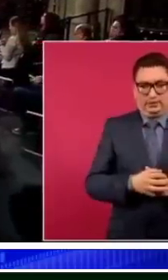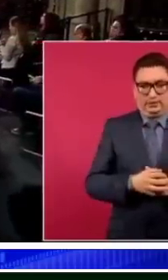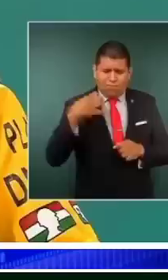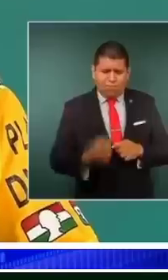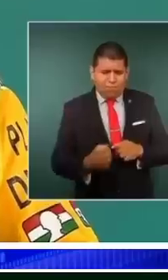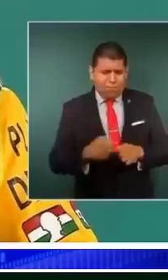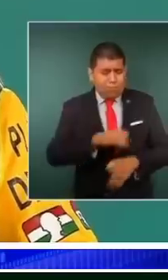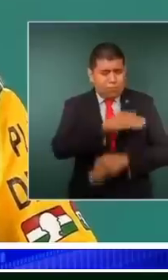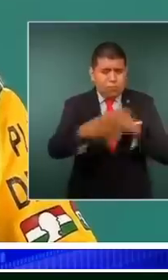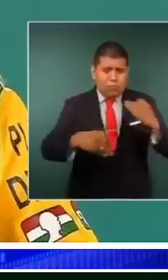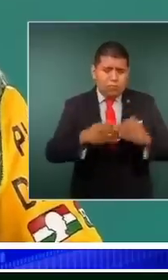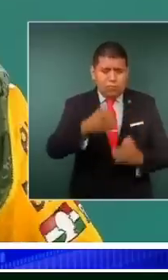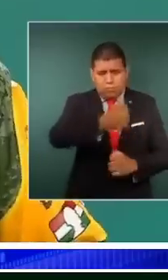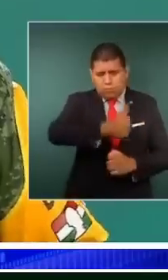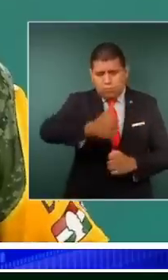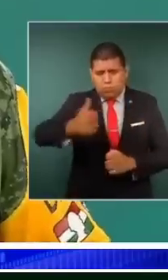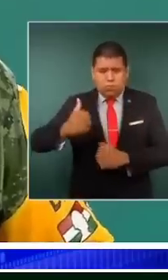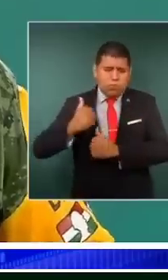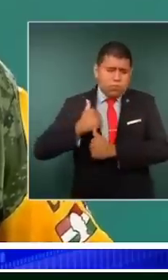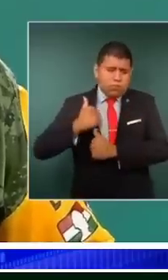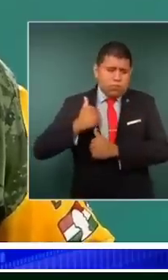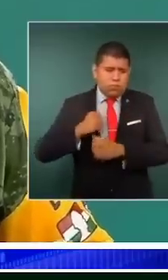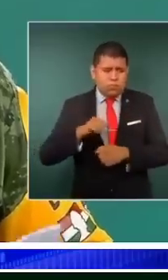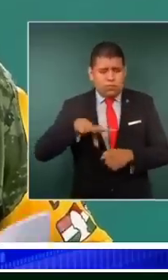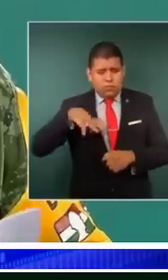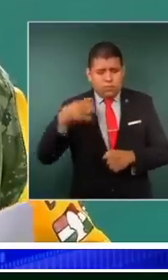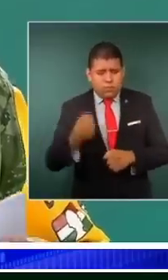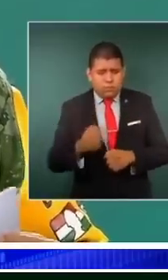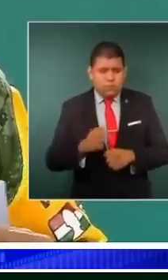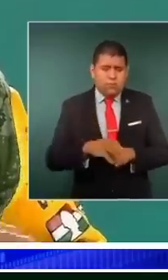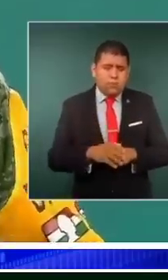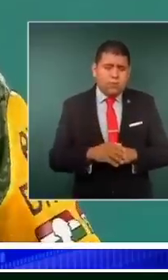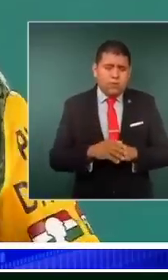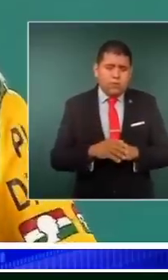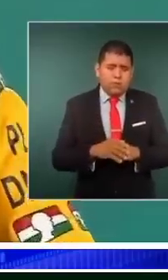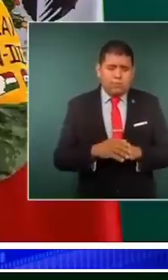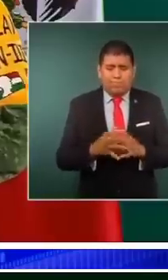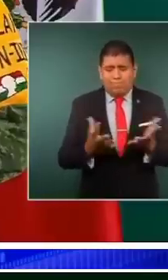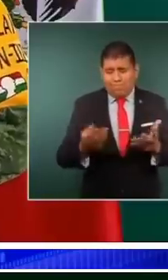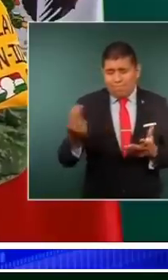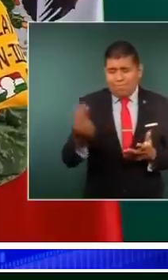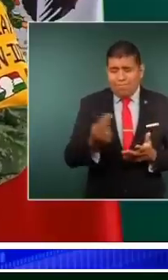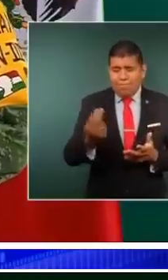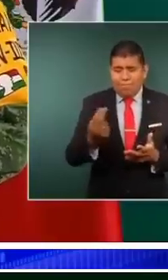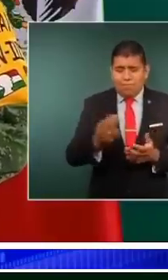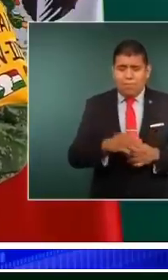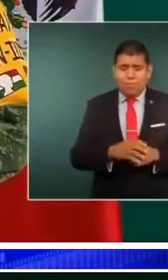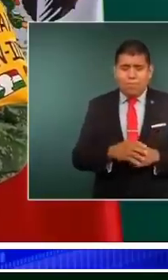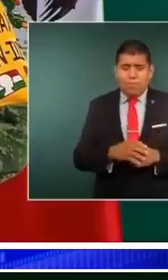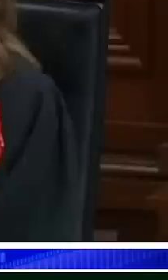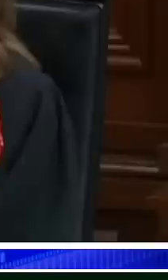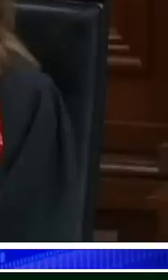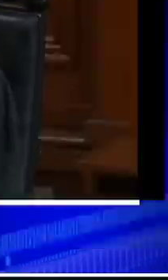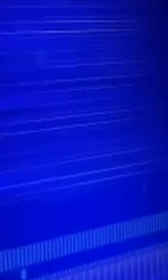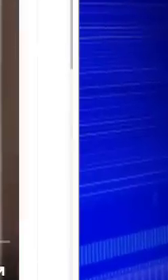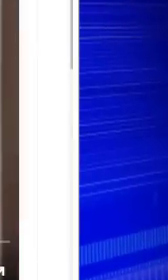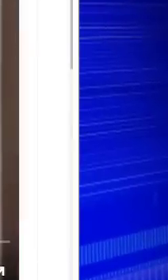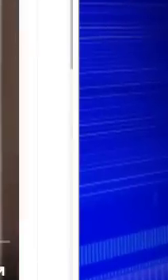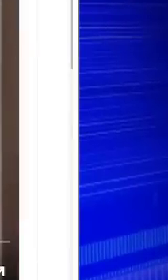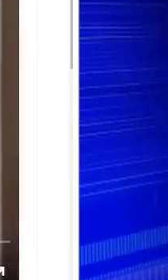bueno, supuestamente iban a usar al ejército para imponer una dictadura en México. Este es el discurso ridículo del